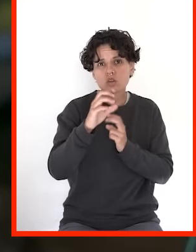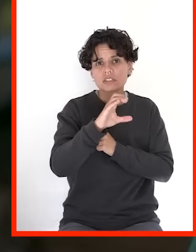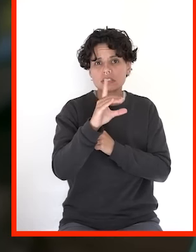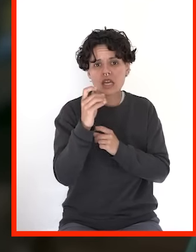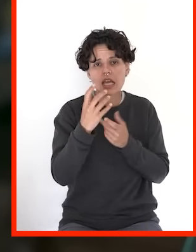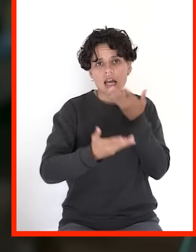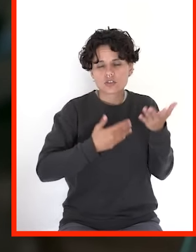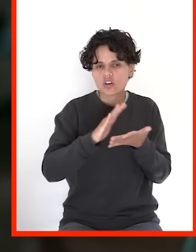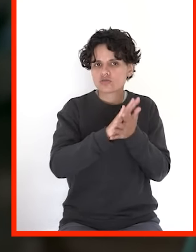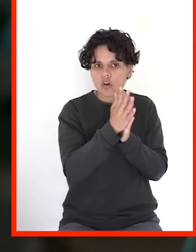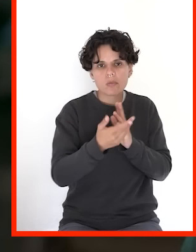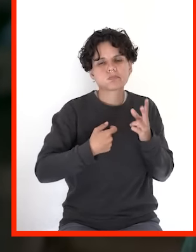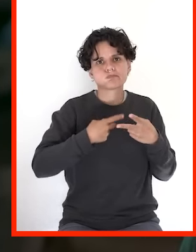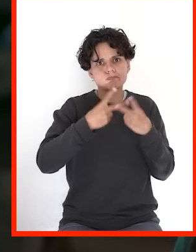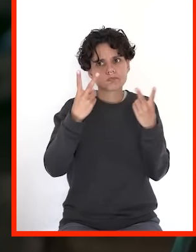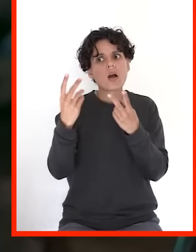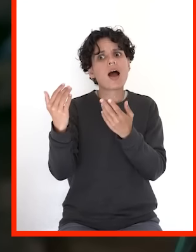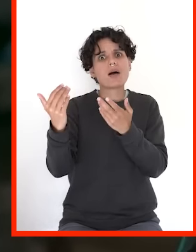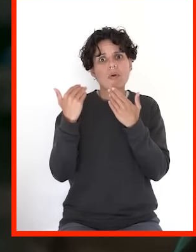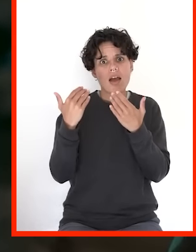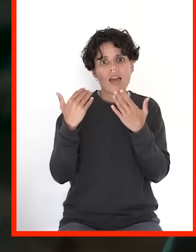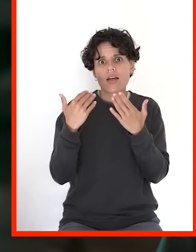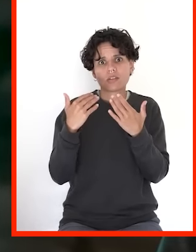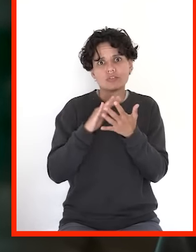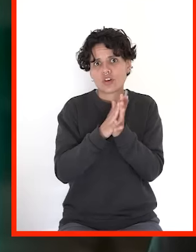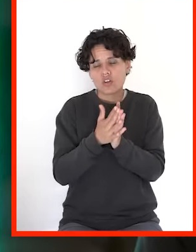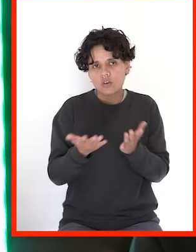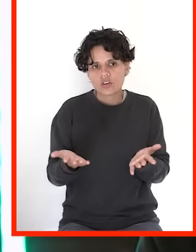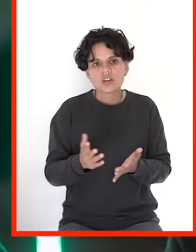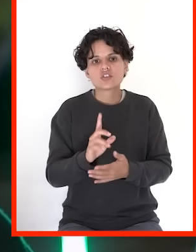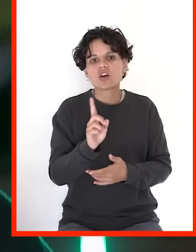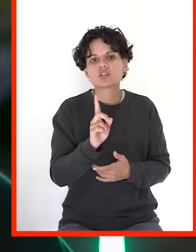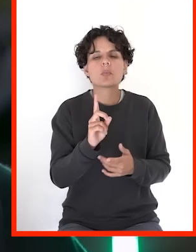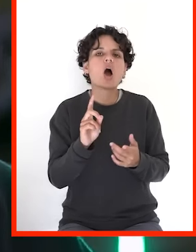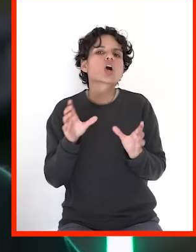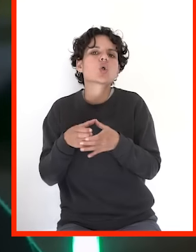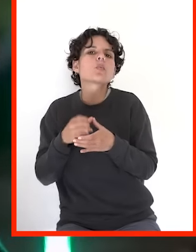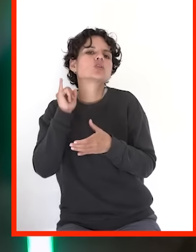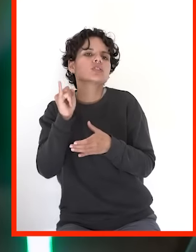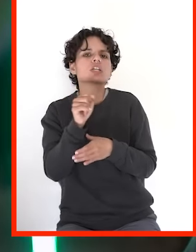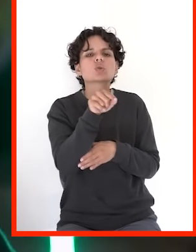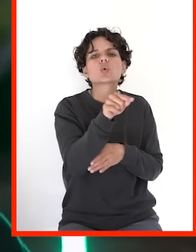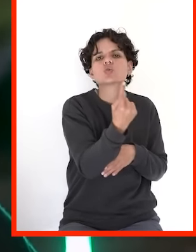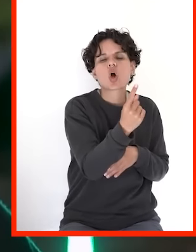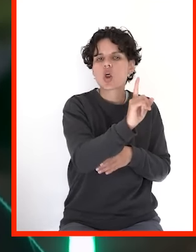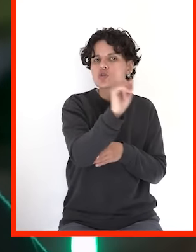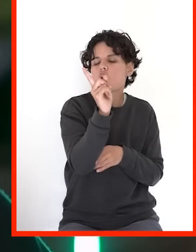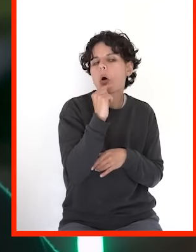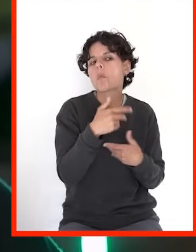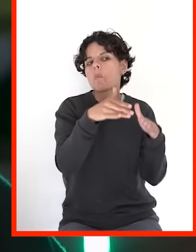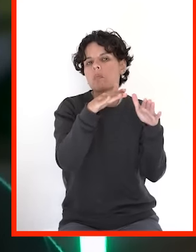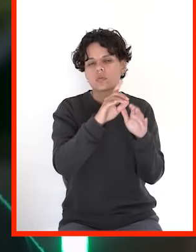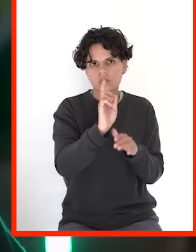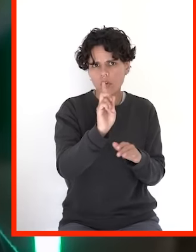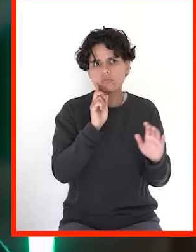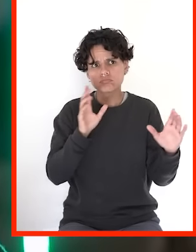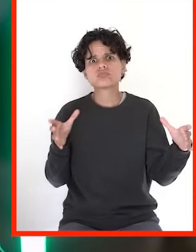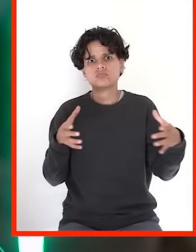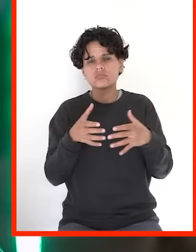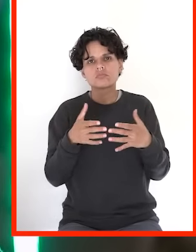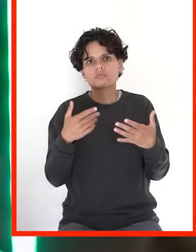solo como... No es como que estén... Es como ya lo del grupo nomás y lo tuyo no. Es como que siempre han estado ahí presentes. De